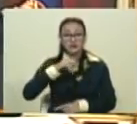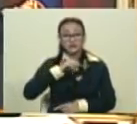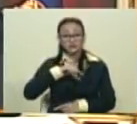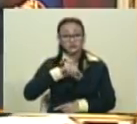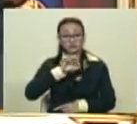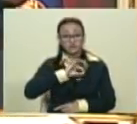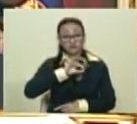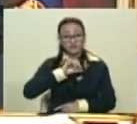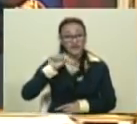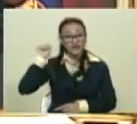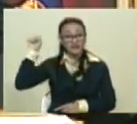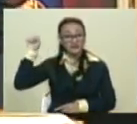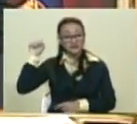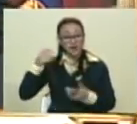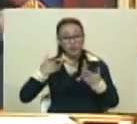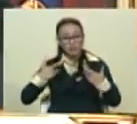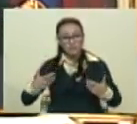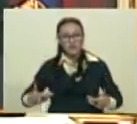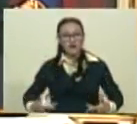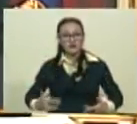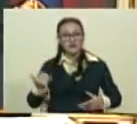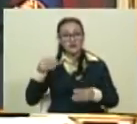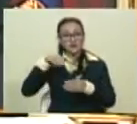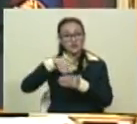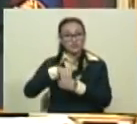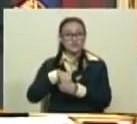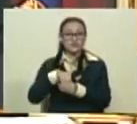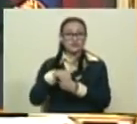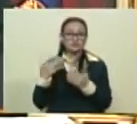socialista, humanista, incluyente